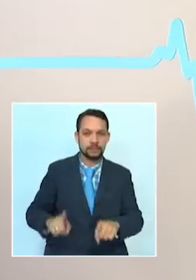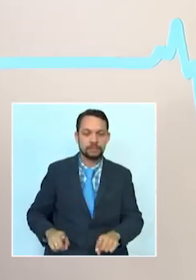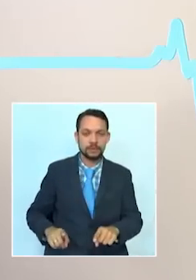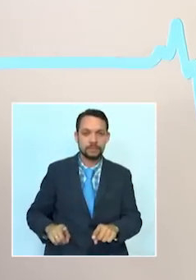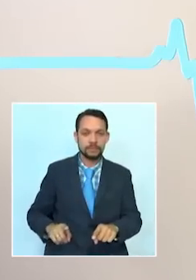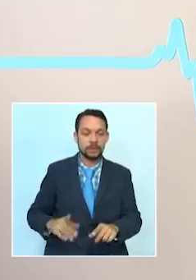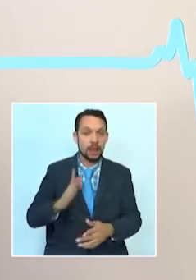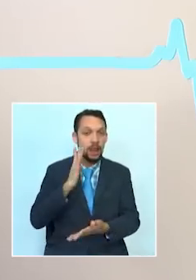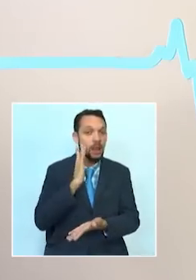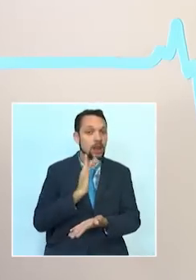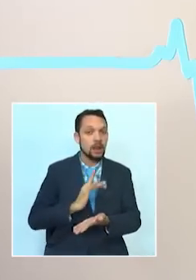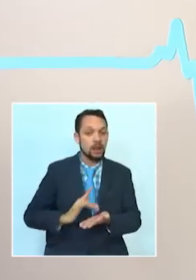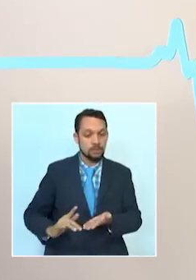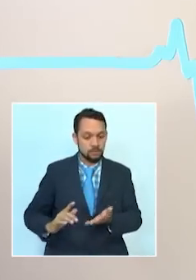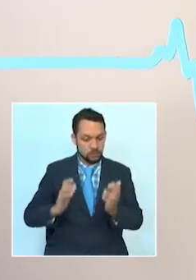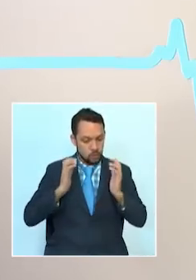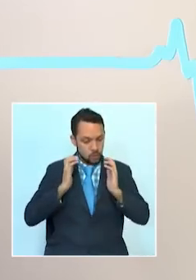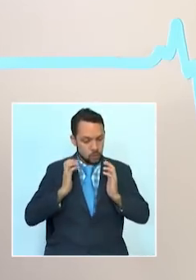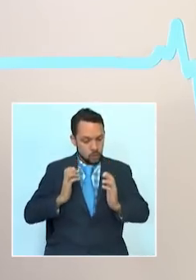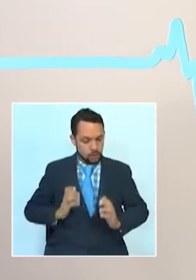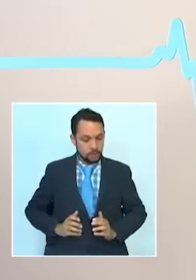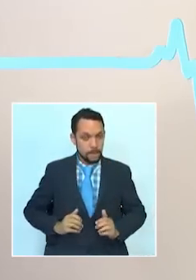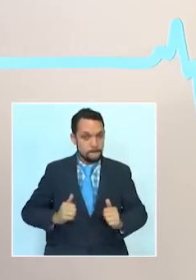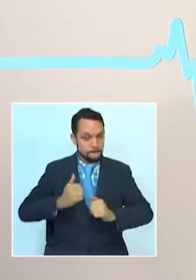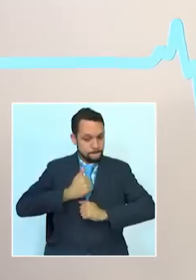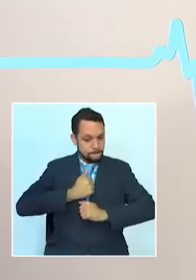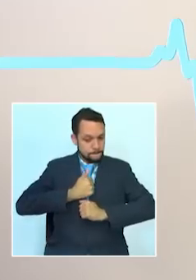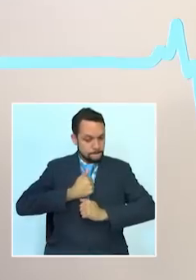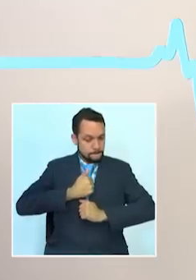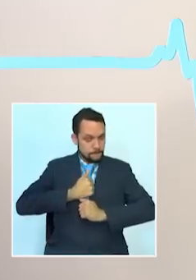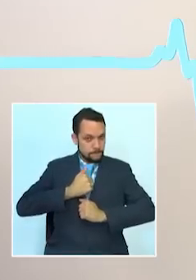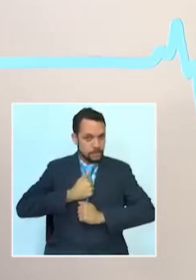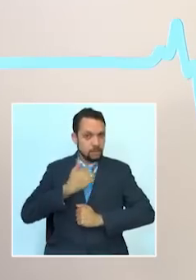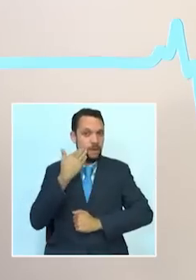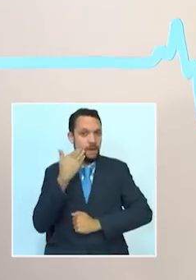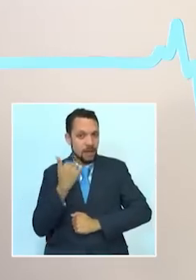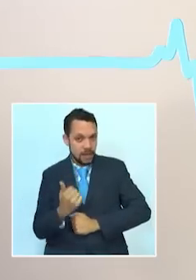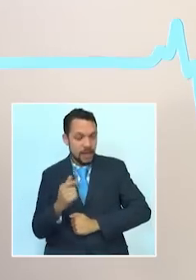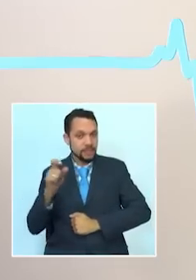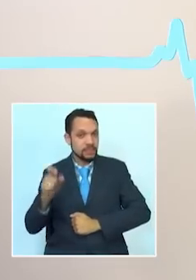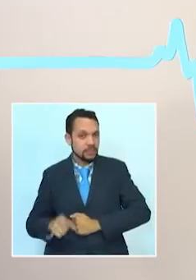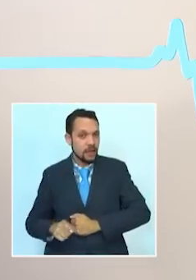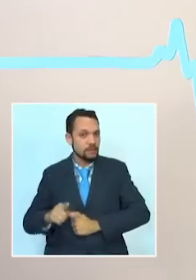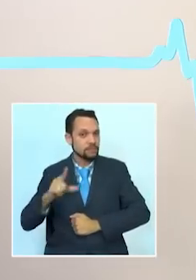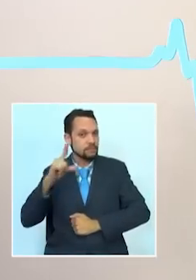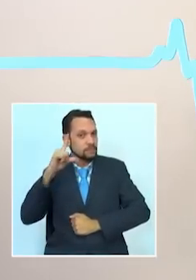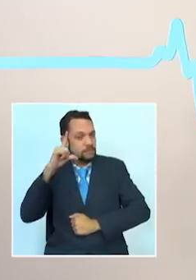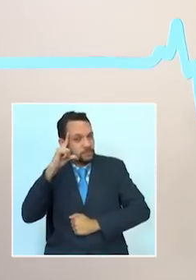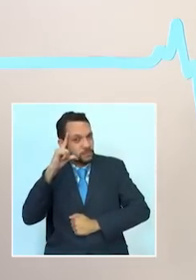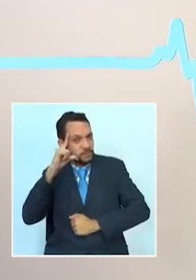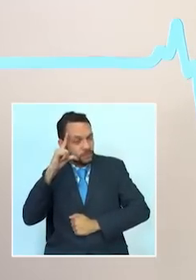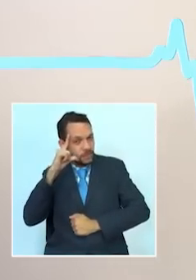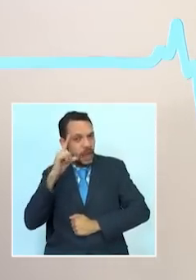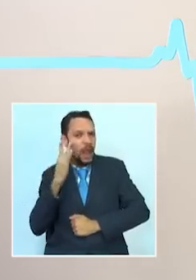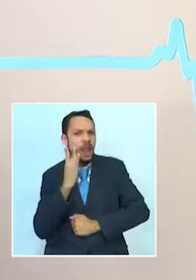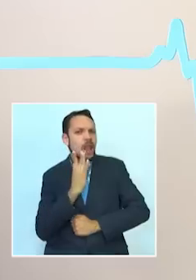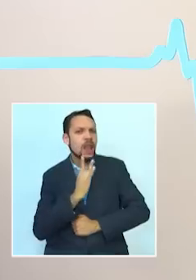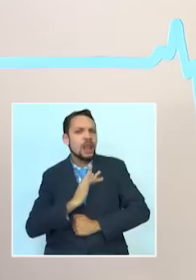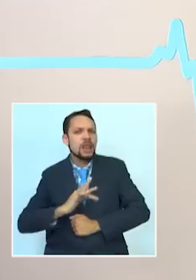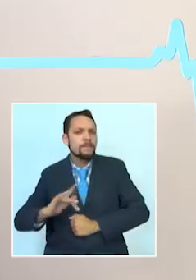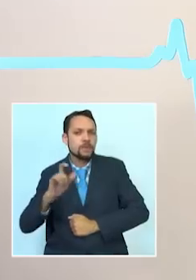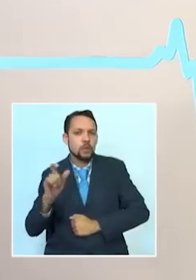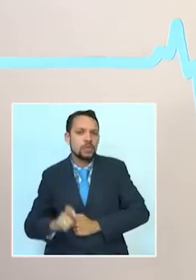aseo Entonces es muy importante aquí que la persona sobre todo las mujeres aprendan a asarse correctamente para evitar la